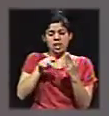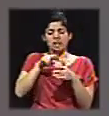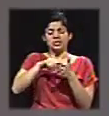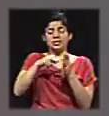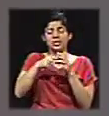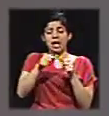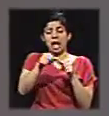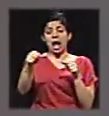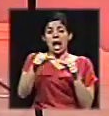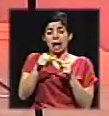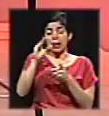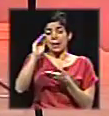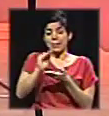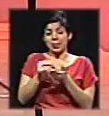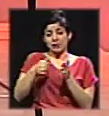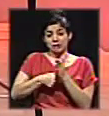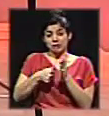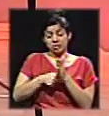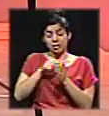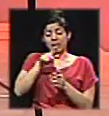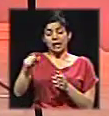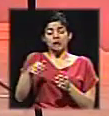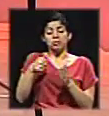bajos ingresos votaron